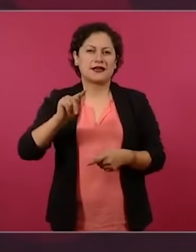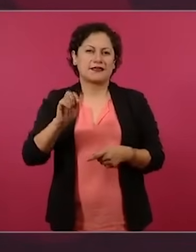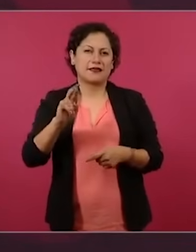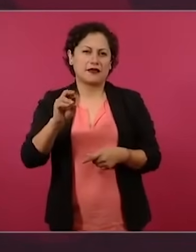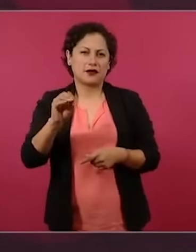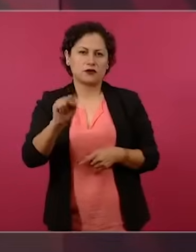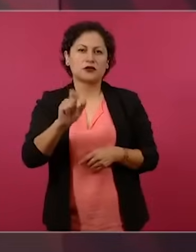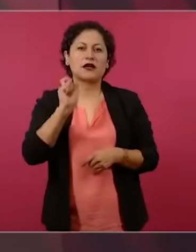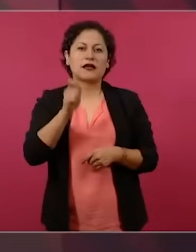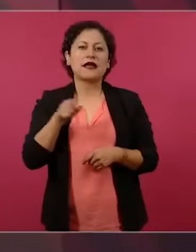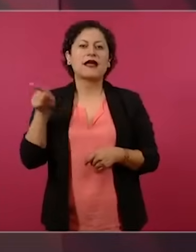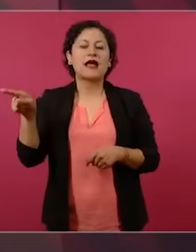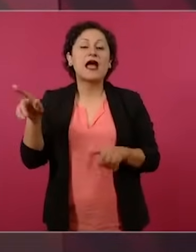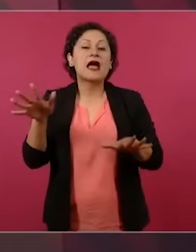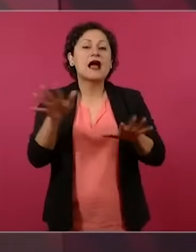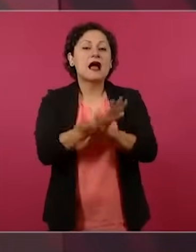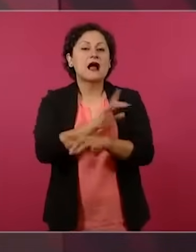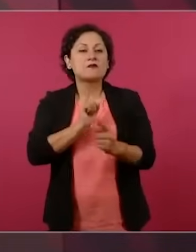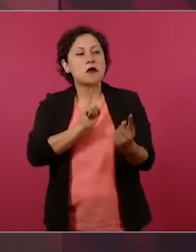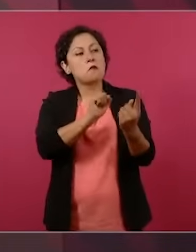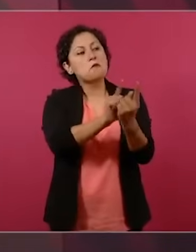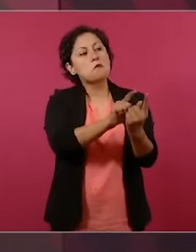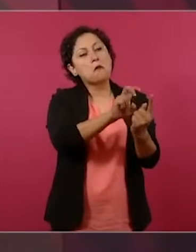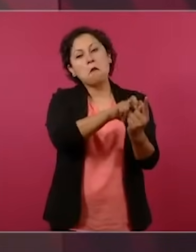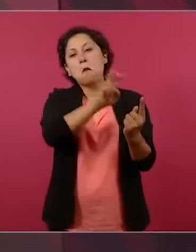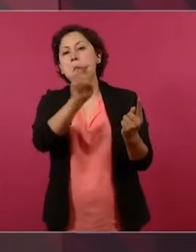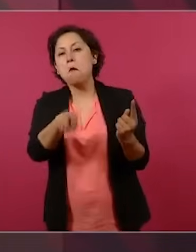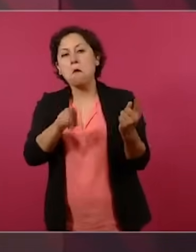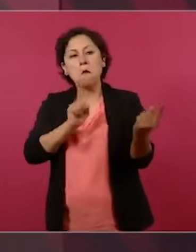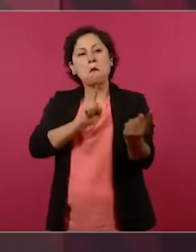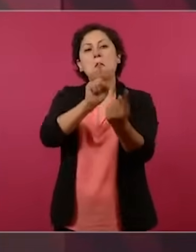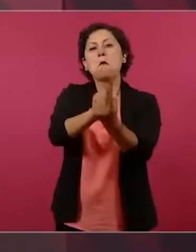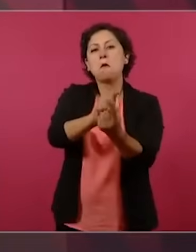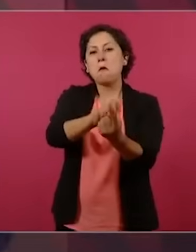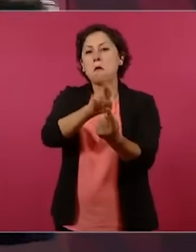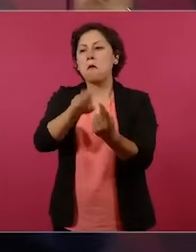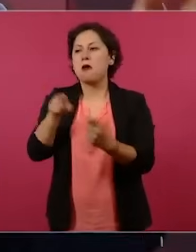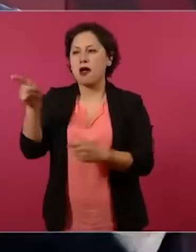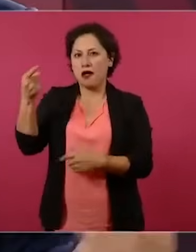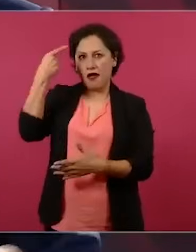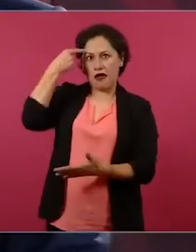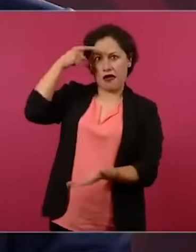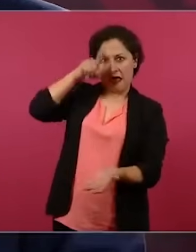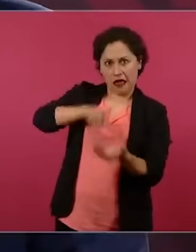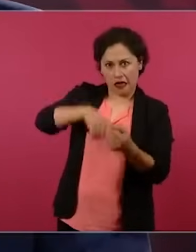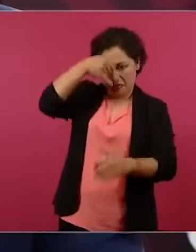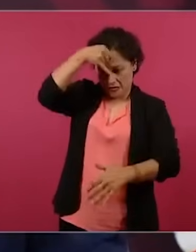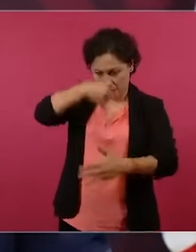Así es, así era. Cuando no hay principios, cuando no hay ideales. Por eso de la lealtad.